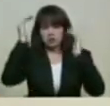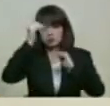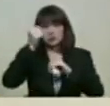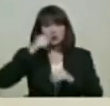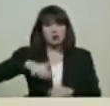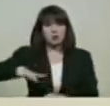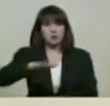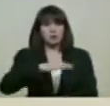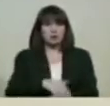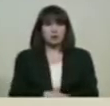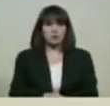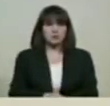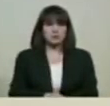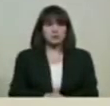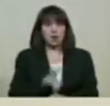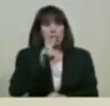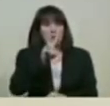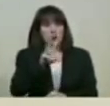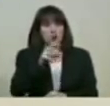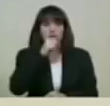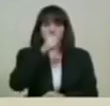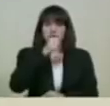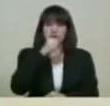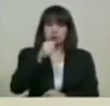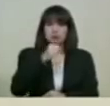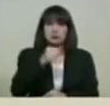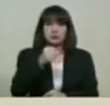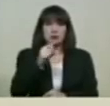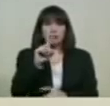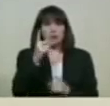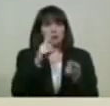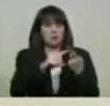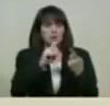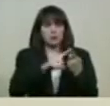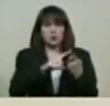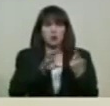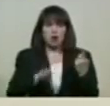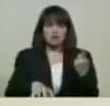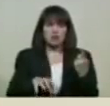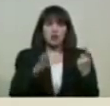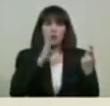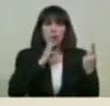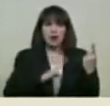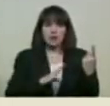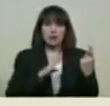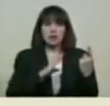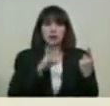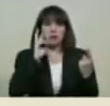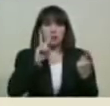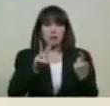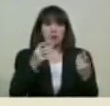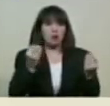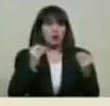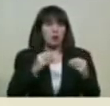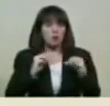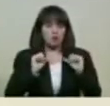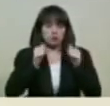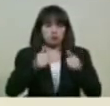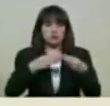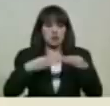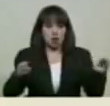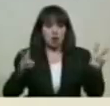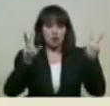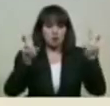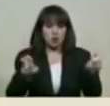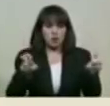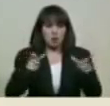pueblo. Allí hizo dos pases muy importantes. Uno para el estado Barinas, donde vimos, bueno, la inauguración del piso